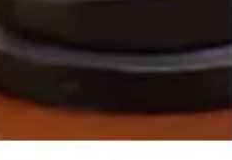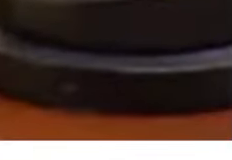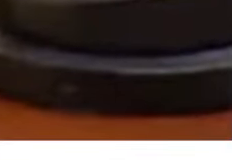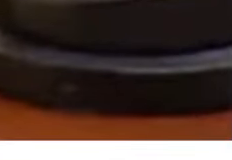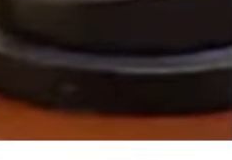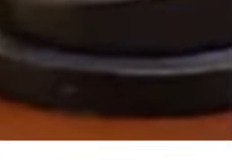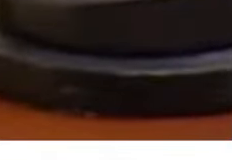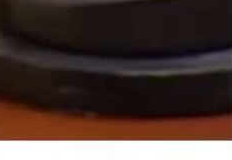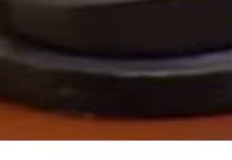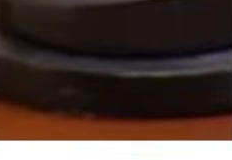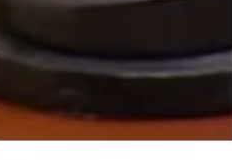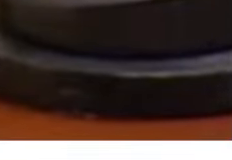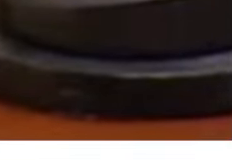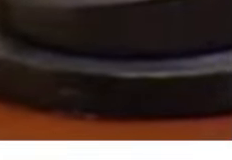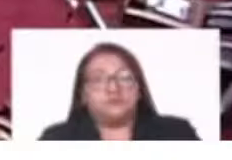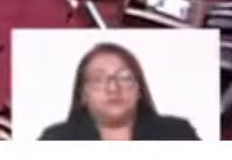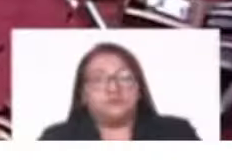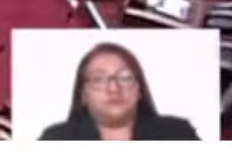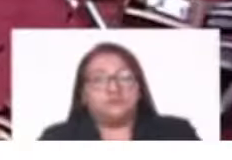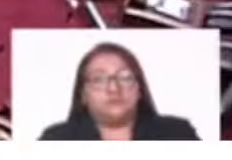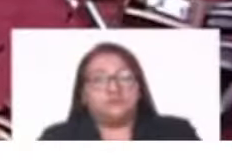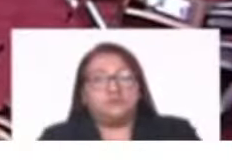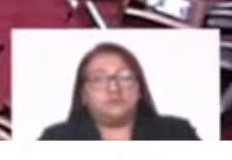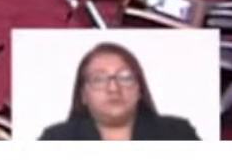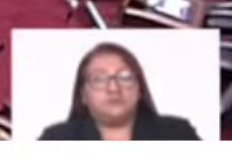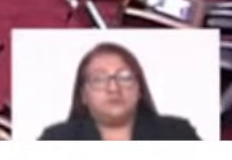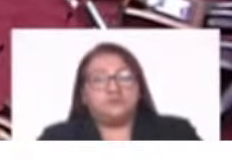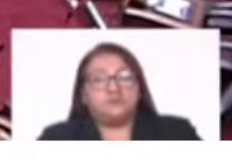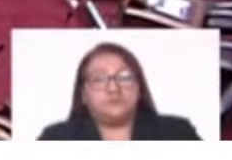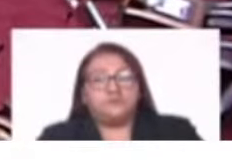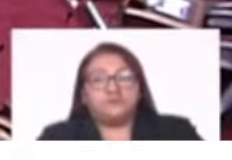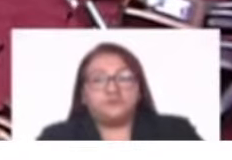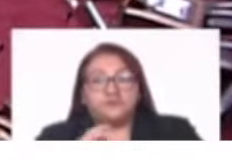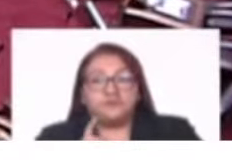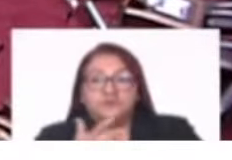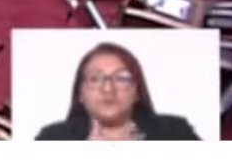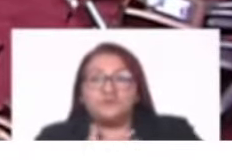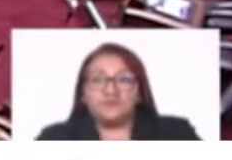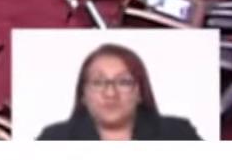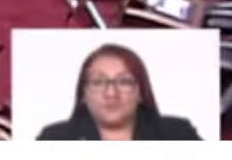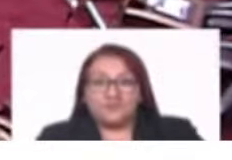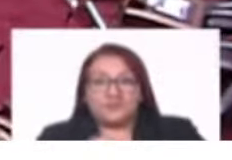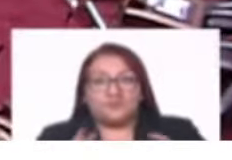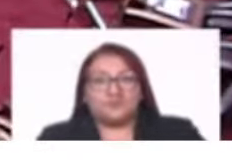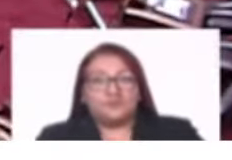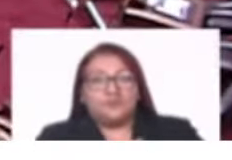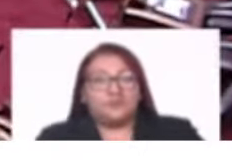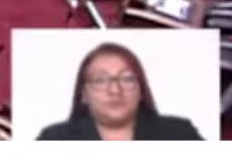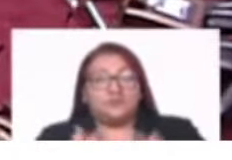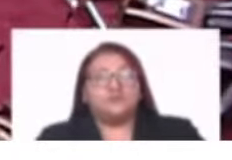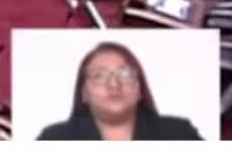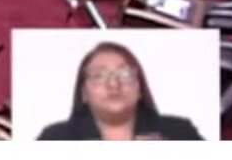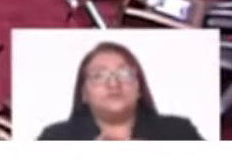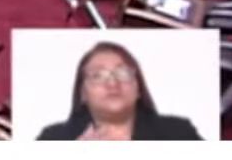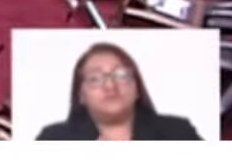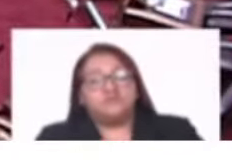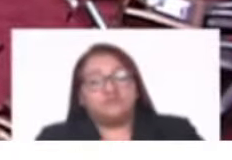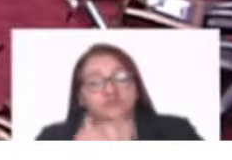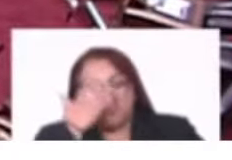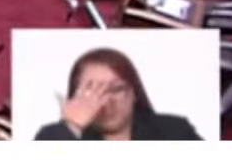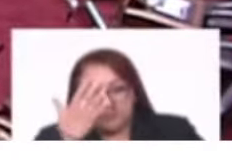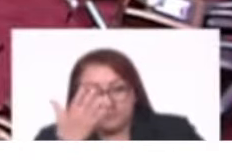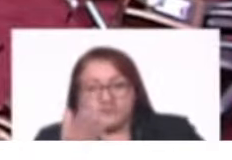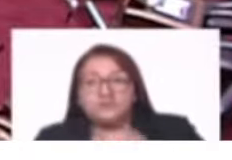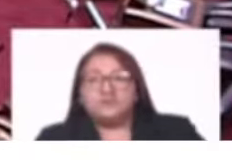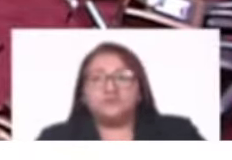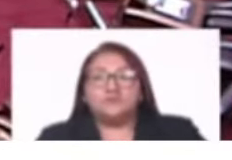se reanuda la sesión. Escuchemos. La presidencia y la mesa directiva expresan su más cordial saludo al